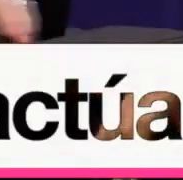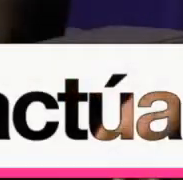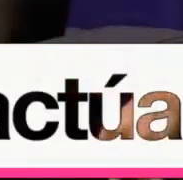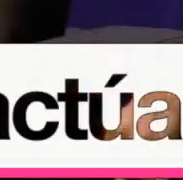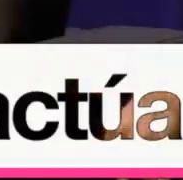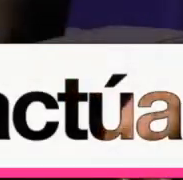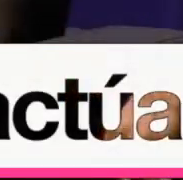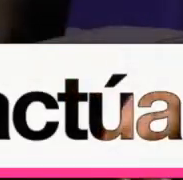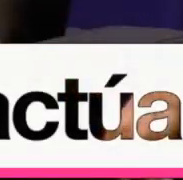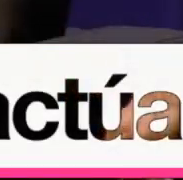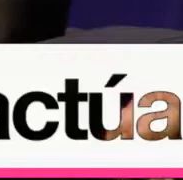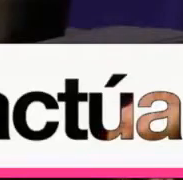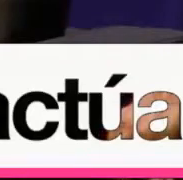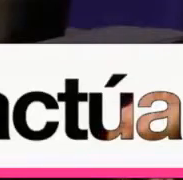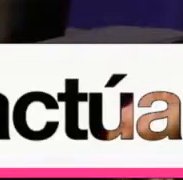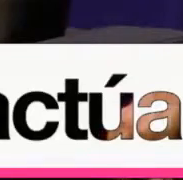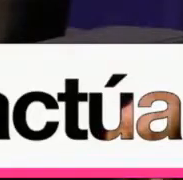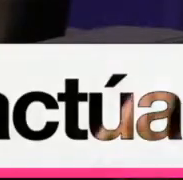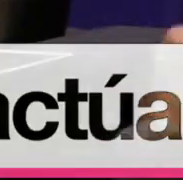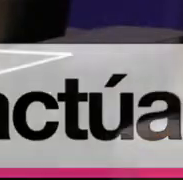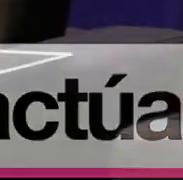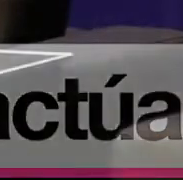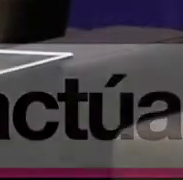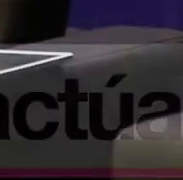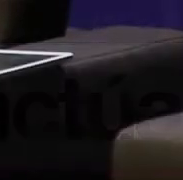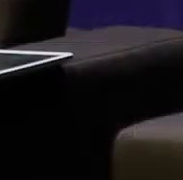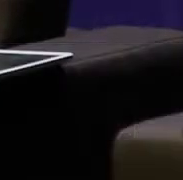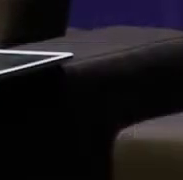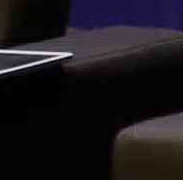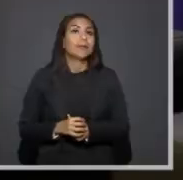proyecto de Nación para estos próximos 6 años. Bueno, pues